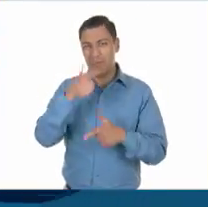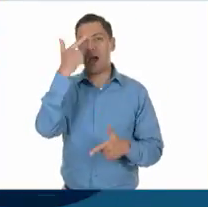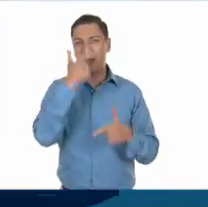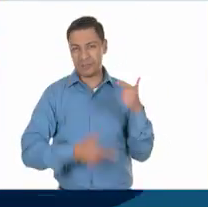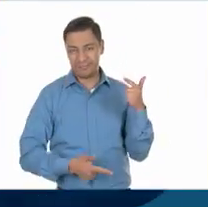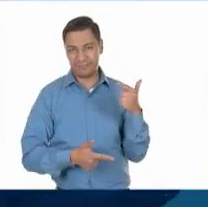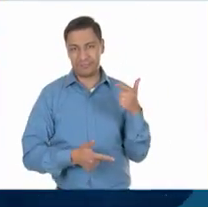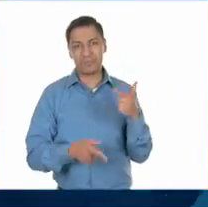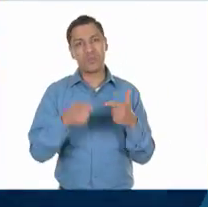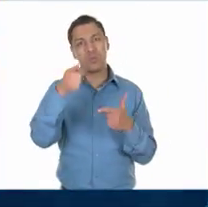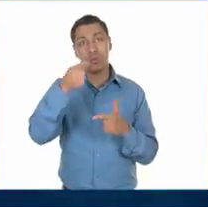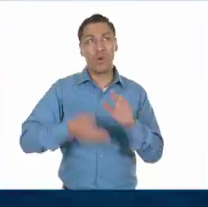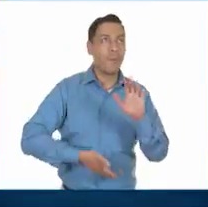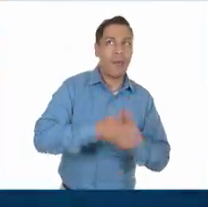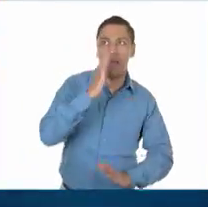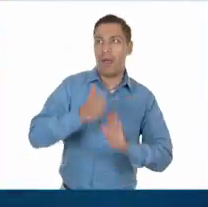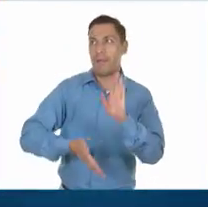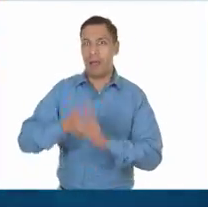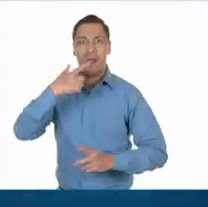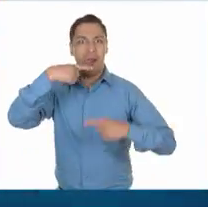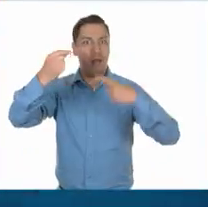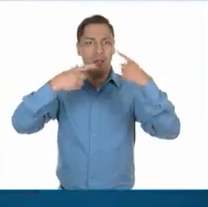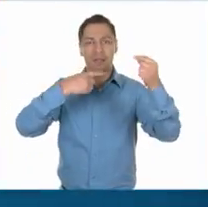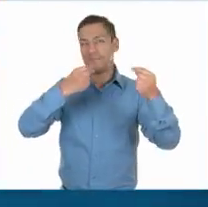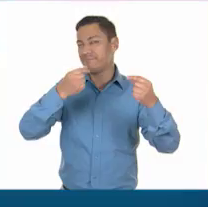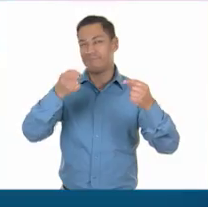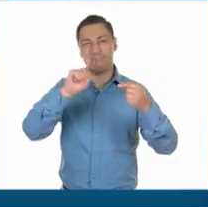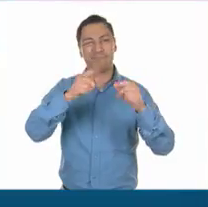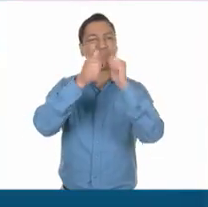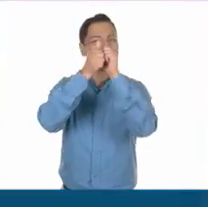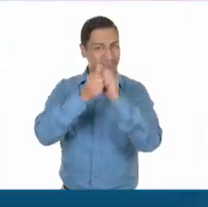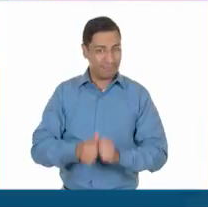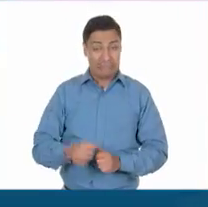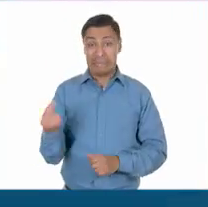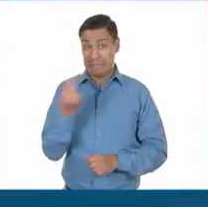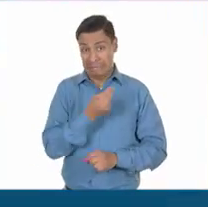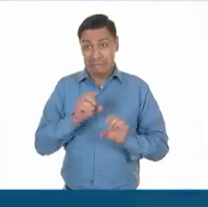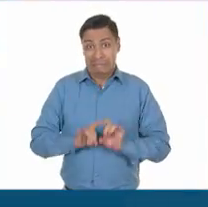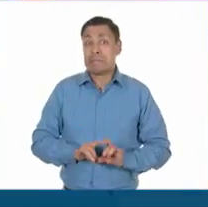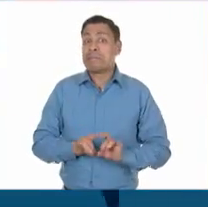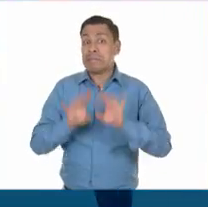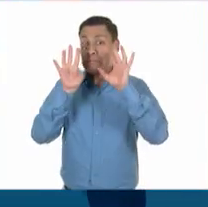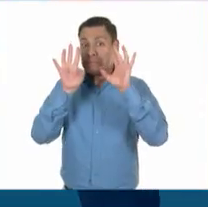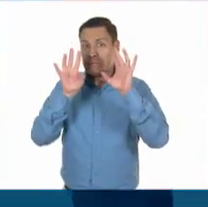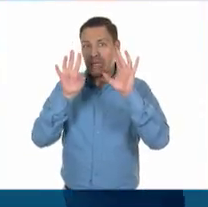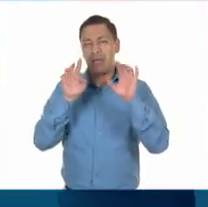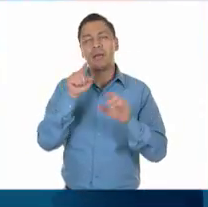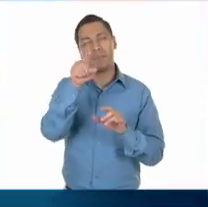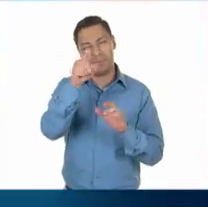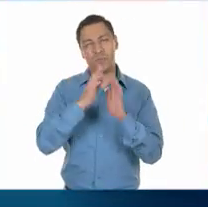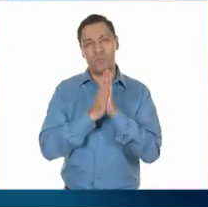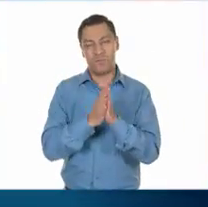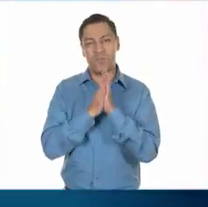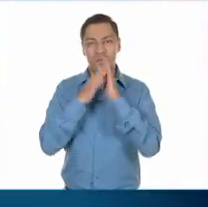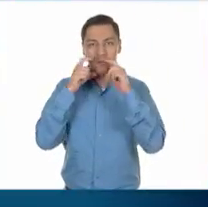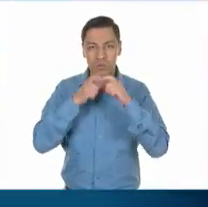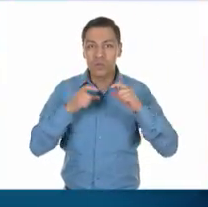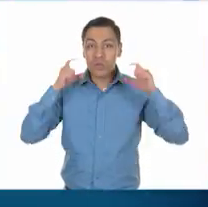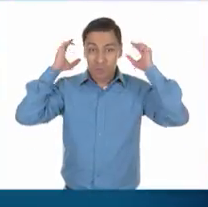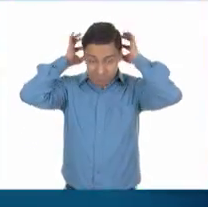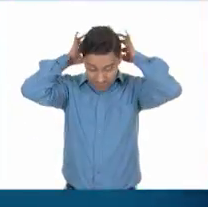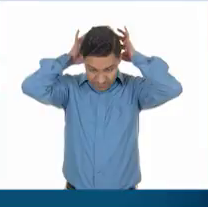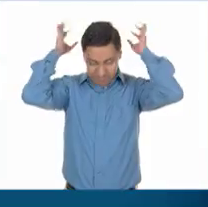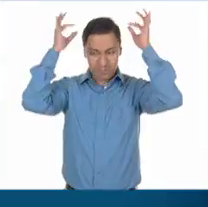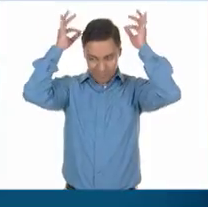no salir de casa a menos que sea muy necesario. Si lo haces, utiliza el